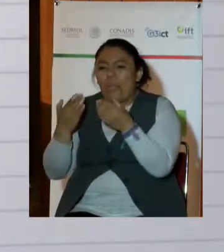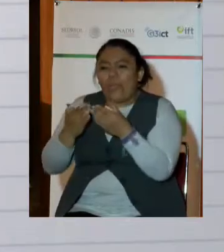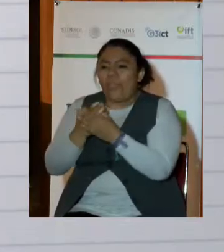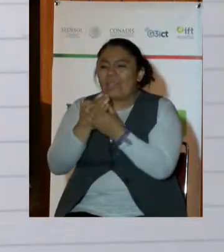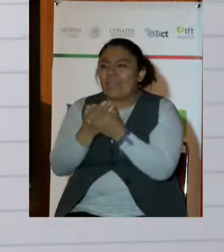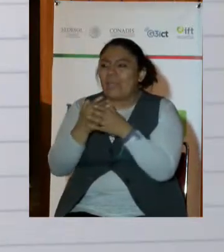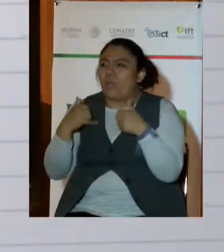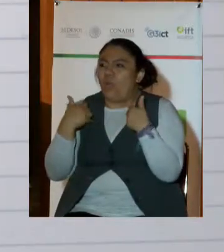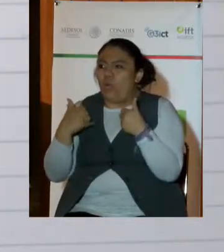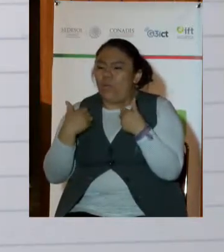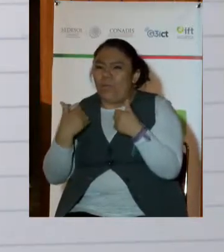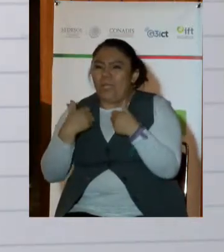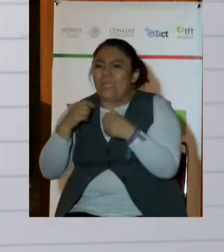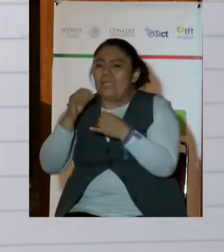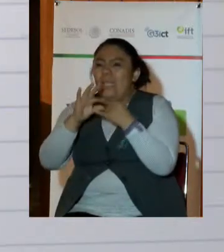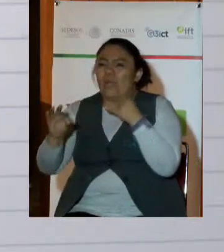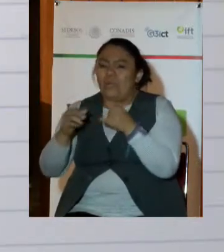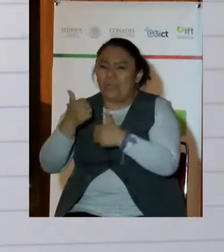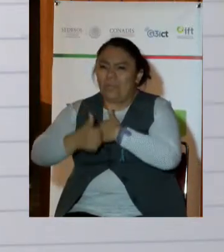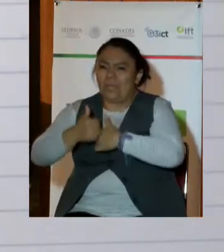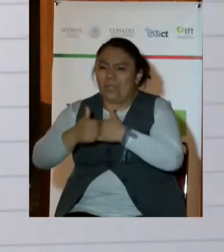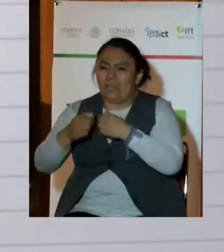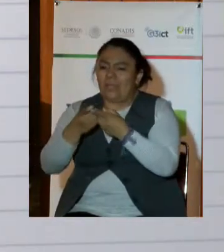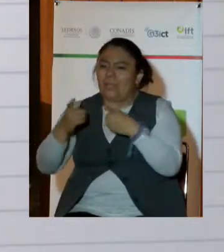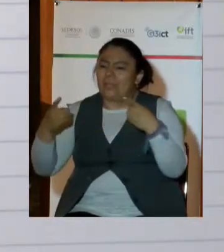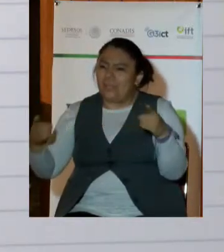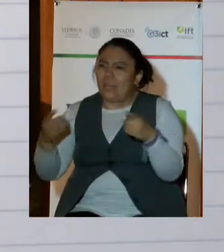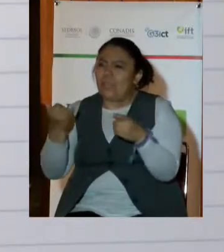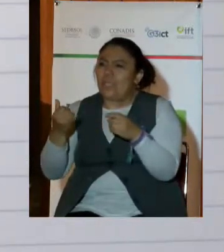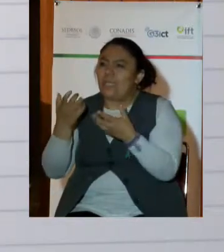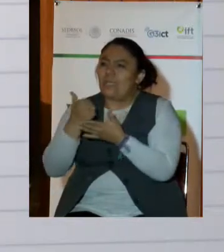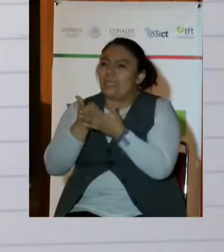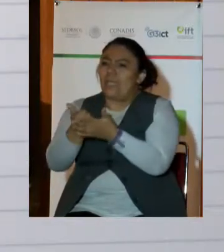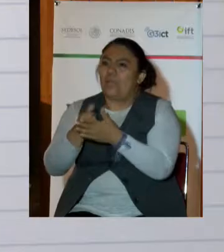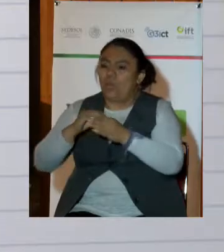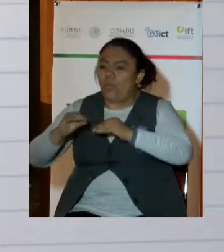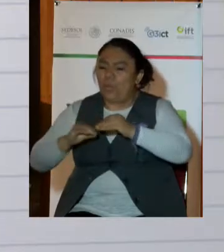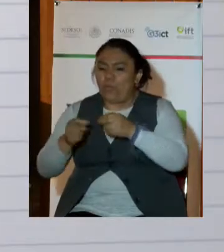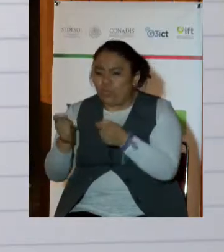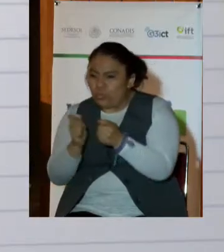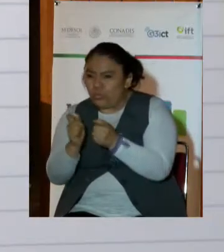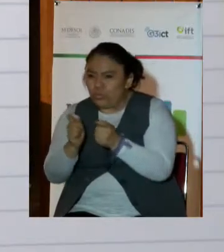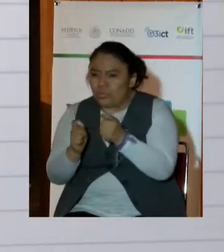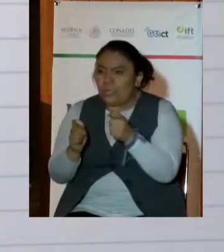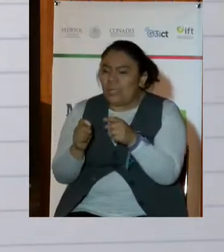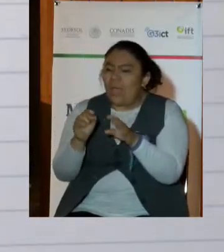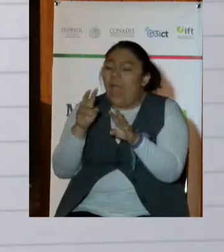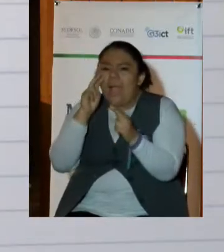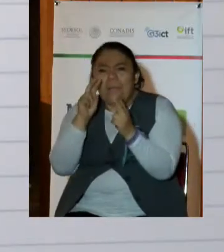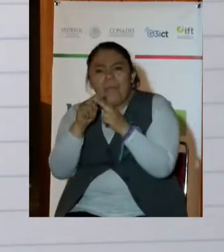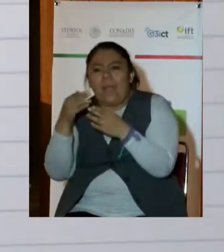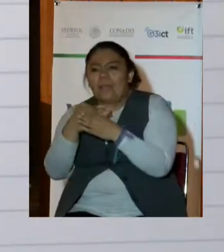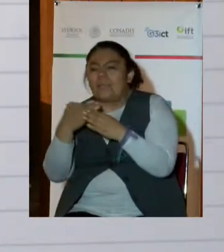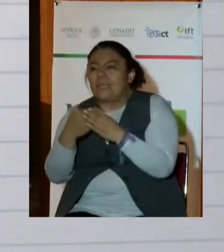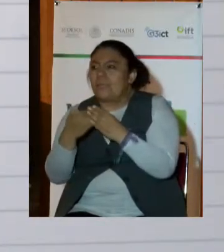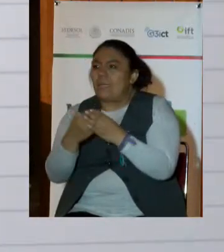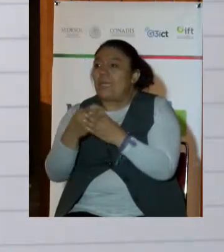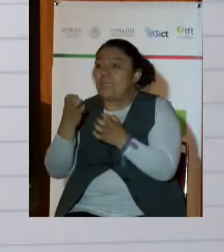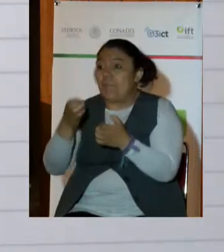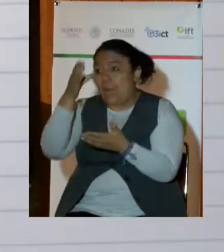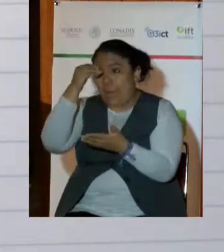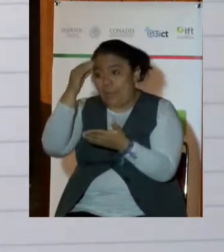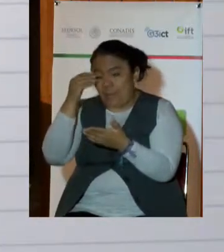cómo podemos hacer los sitios accesibles. Estamos teniendo dos proyectos piloto, uno en el ITAM y otro en la UNAM. Lo que estamos haciendo en el ITAM es